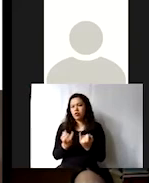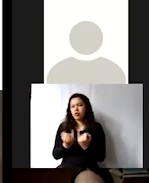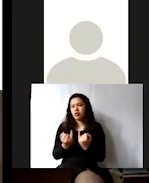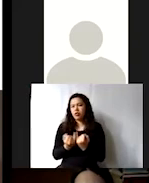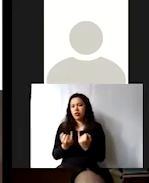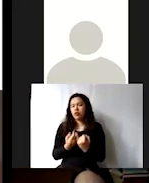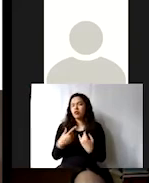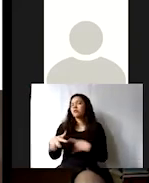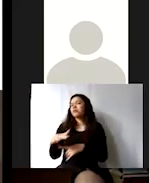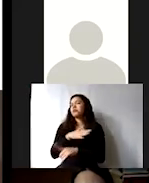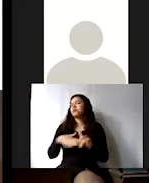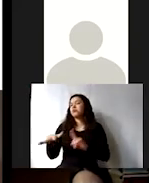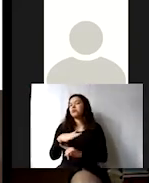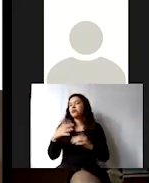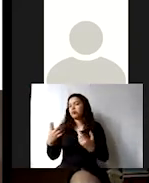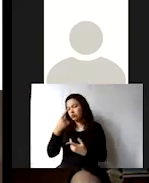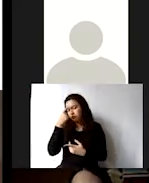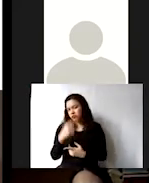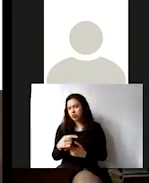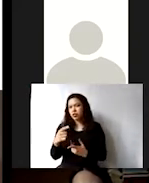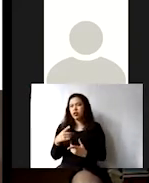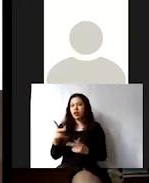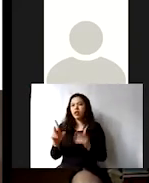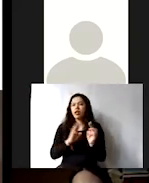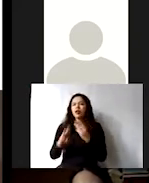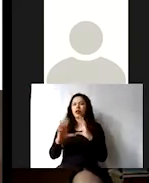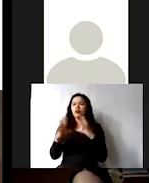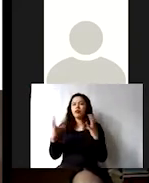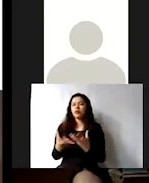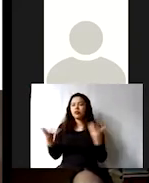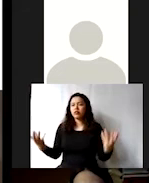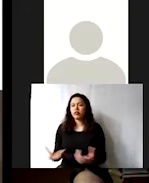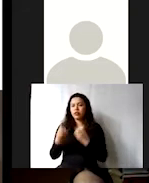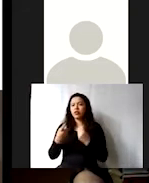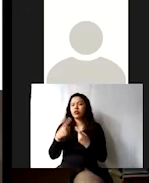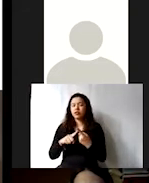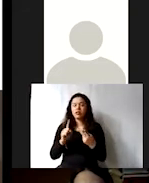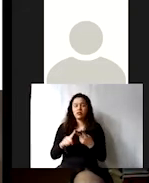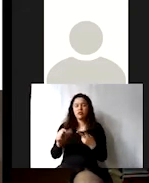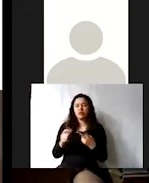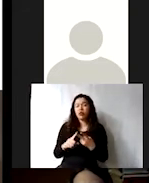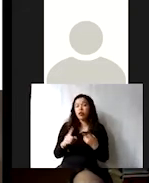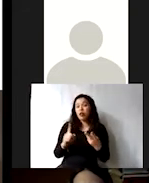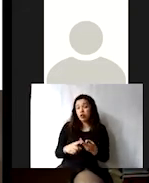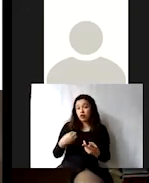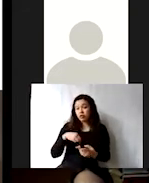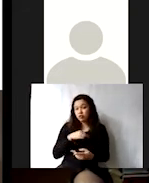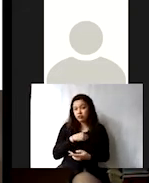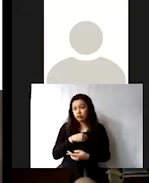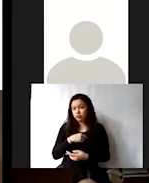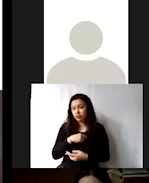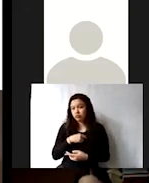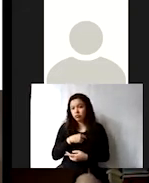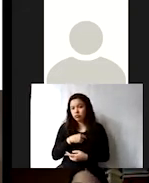situación de salvar el planeta. Esa es una parte. En ese sentido, hemos estado trabajando con